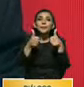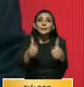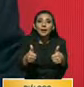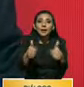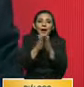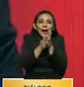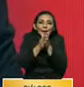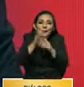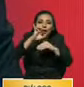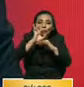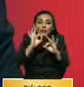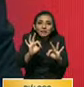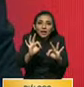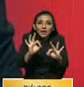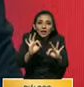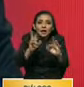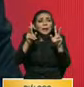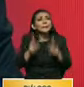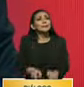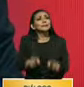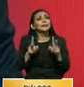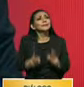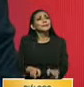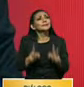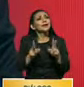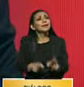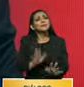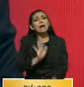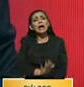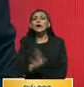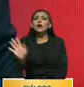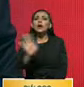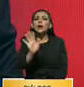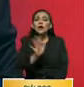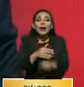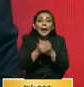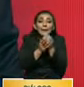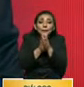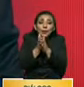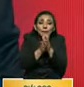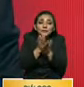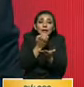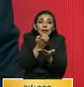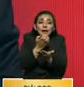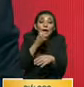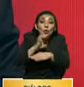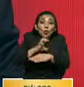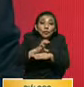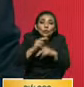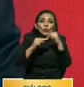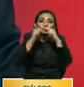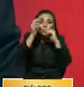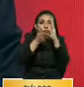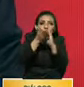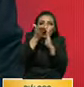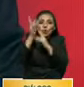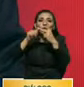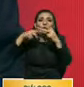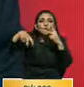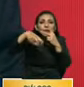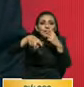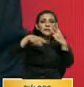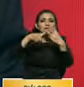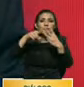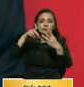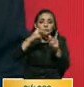el Ecuador, sin novelerías, sin novelerías. Vamos a aprovechar el potencial que tiene el Ecuador en la construcción, en el turismo, en